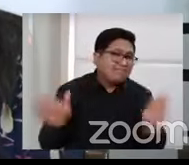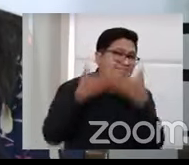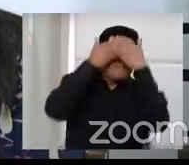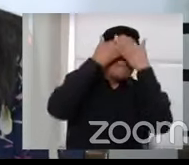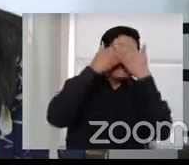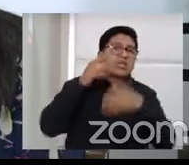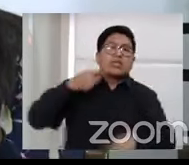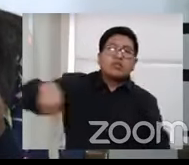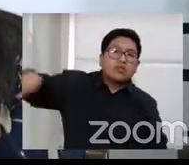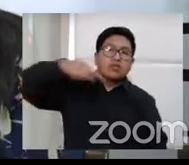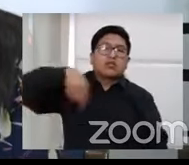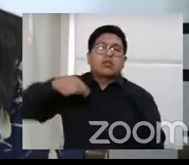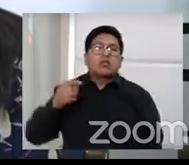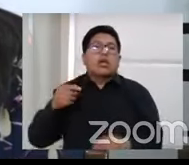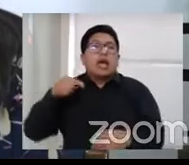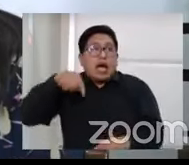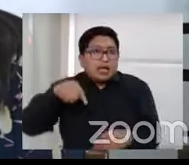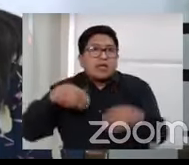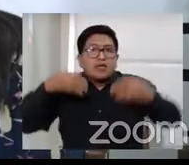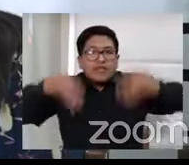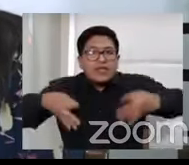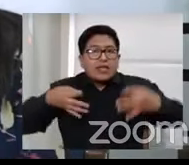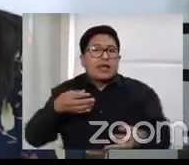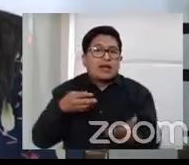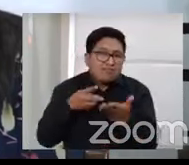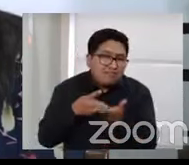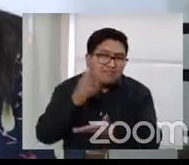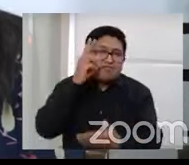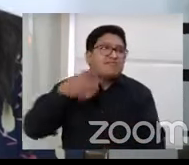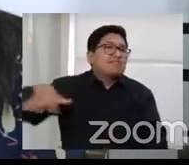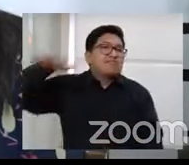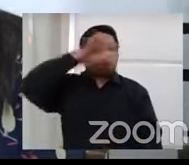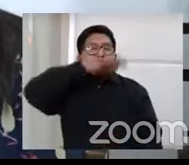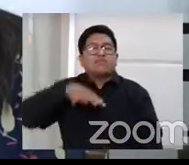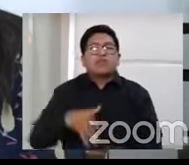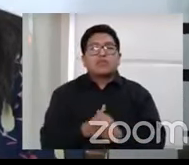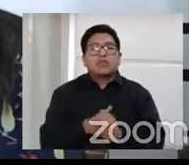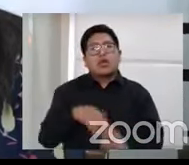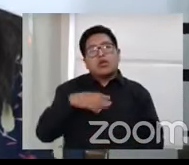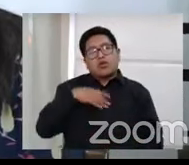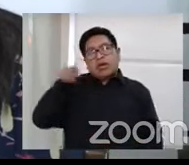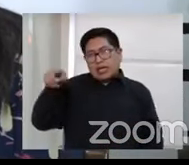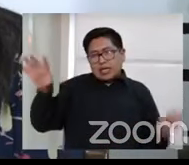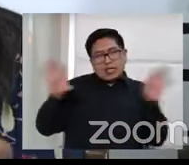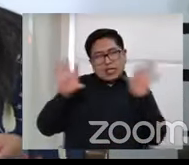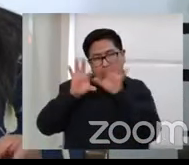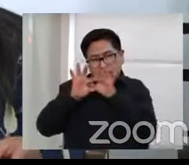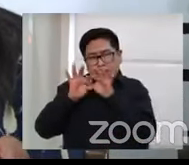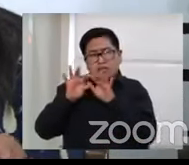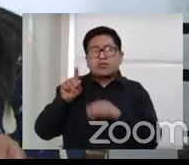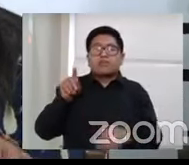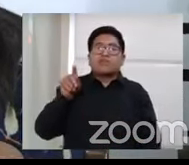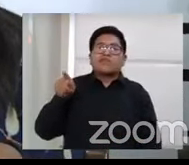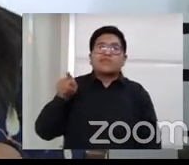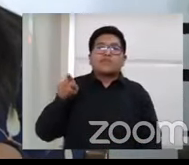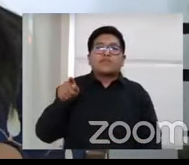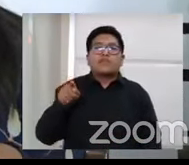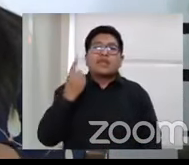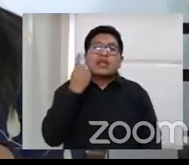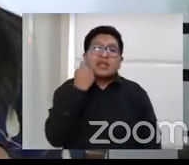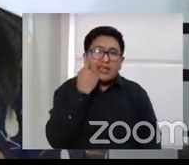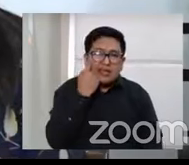lo que sucede en nuestra realidad y en esa misma línea yo comparto lo que nos